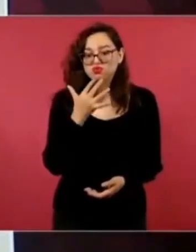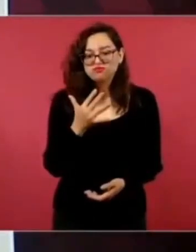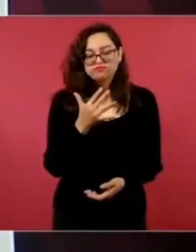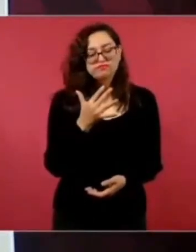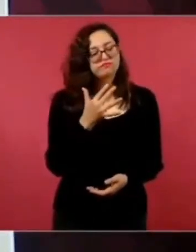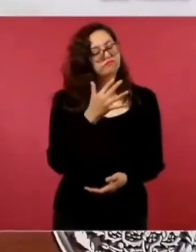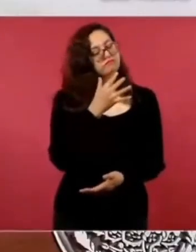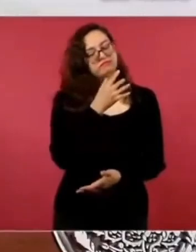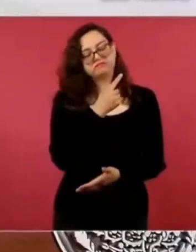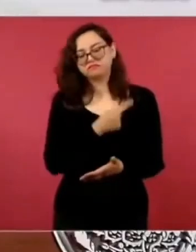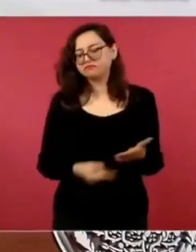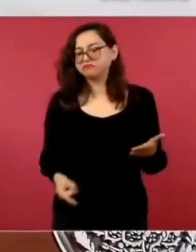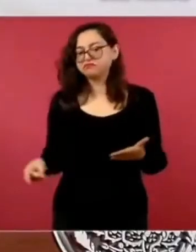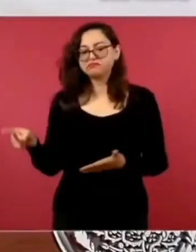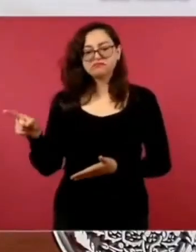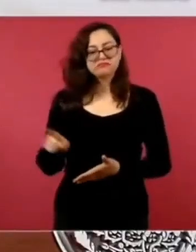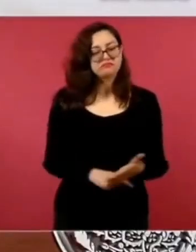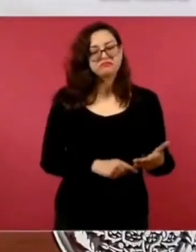O sea,